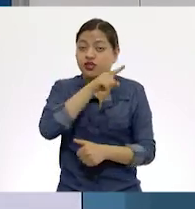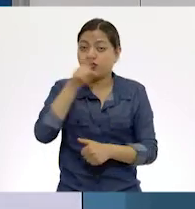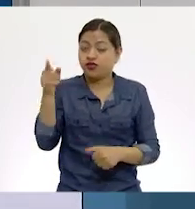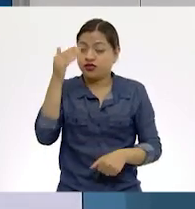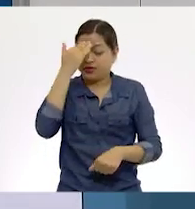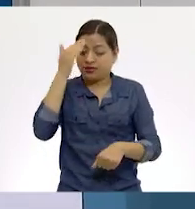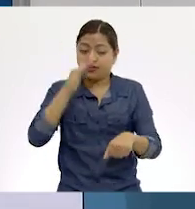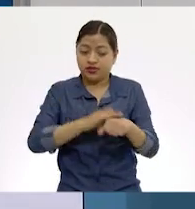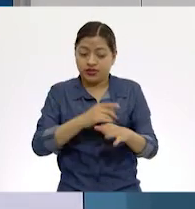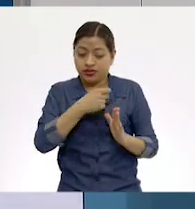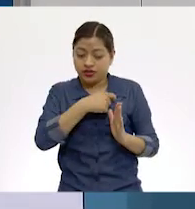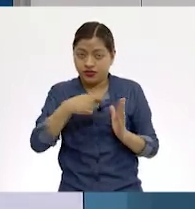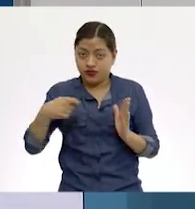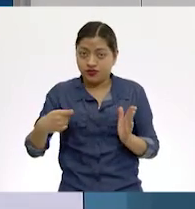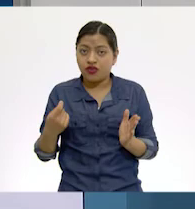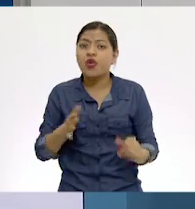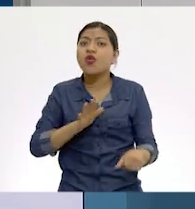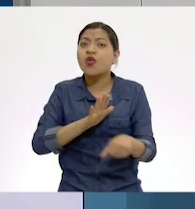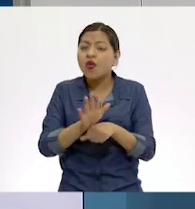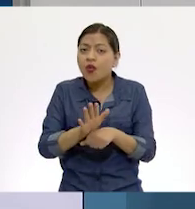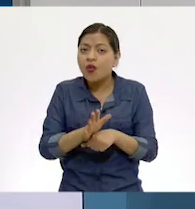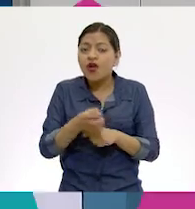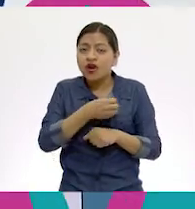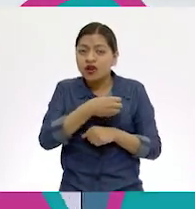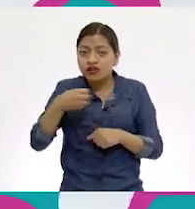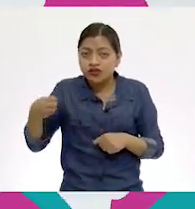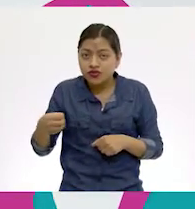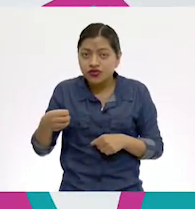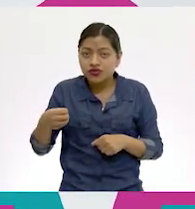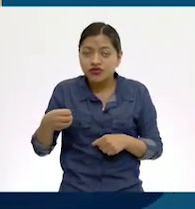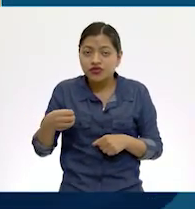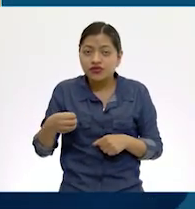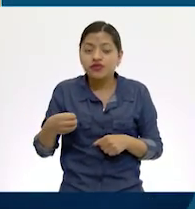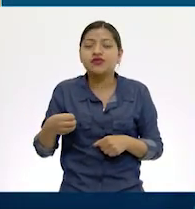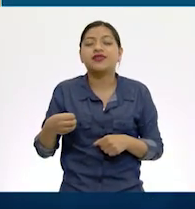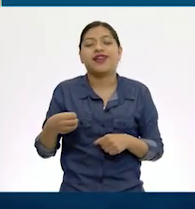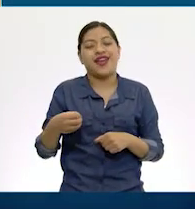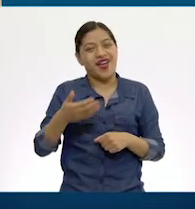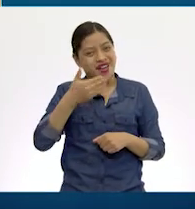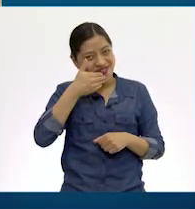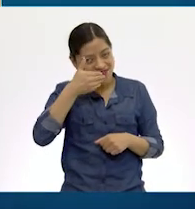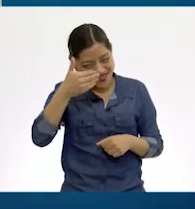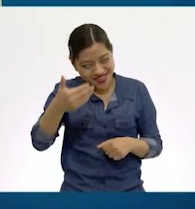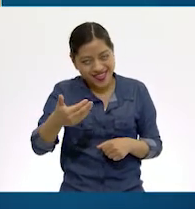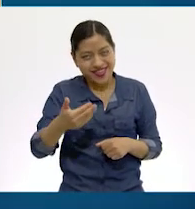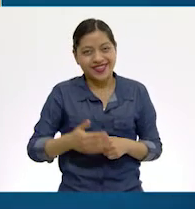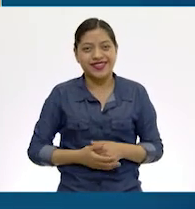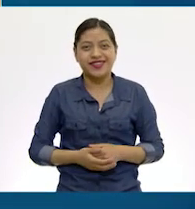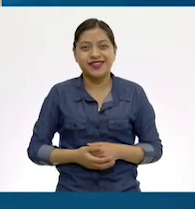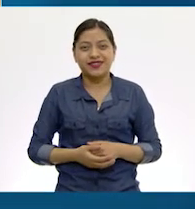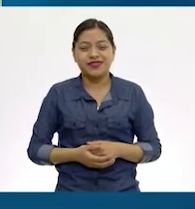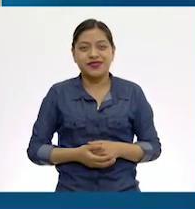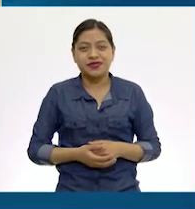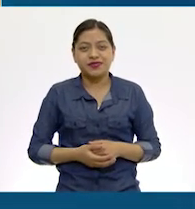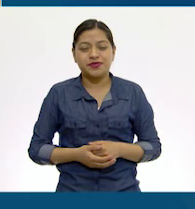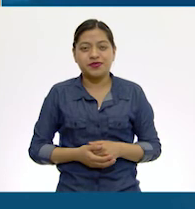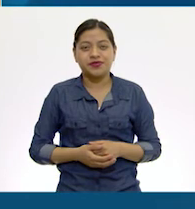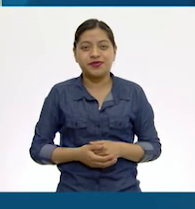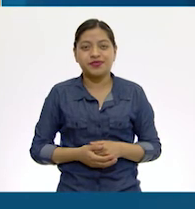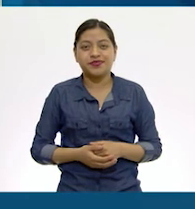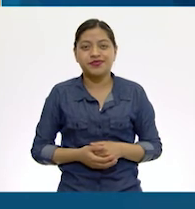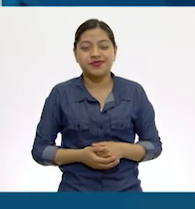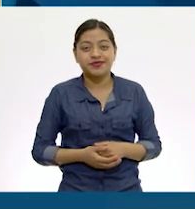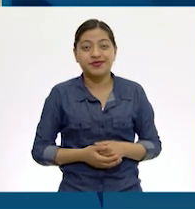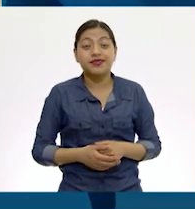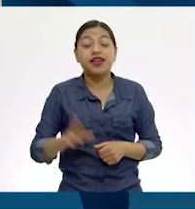básicos. Recuerden, vamos a verlo. Muy bien. También recuerden, al poner